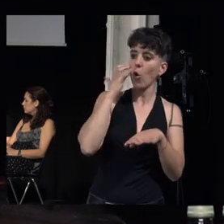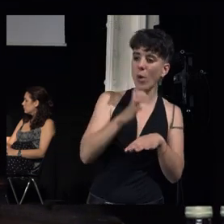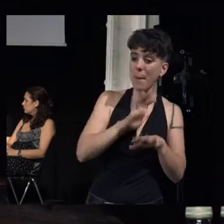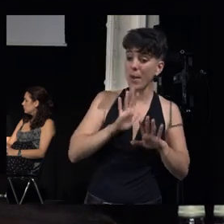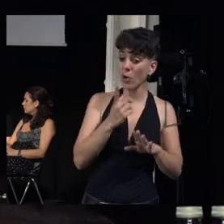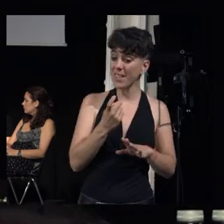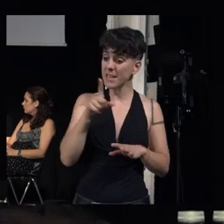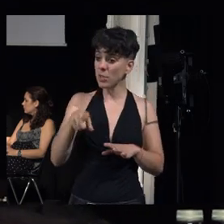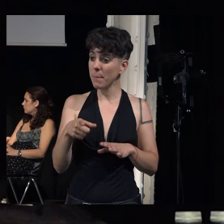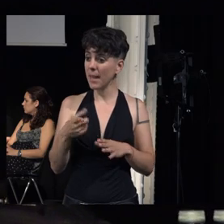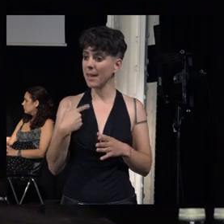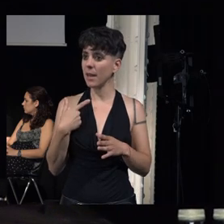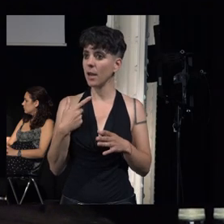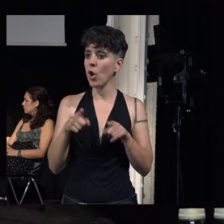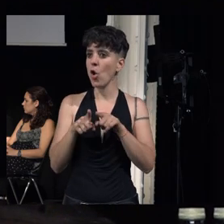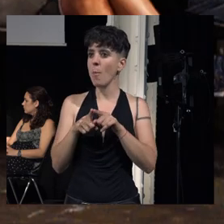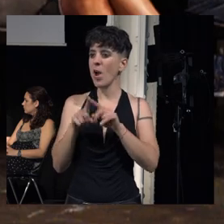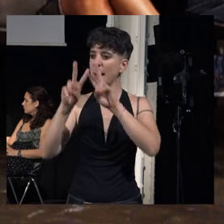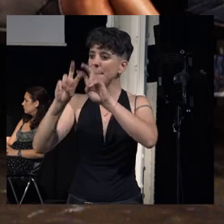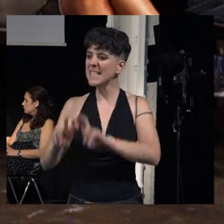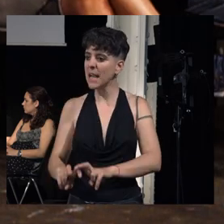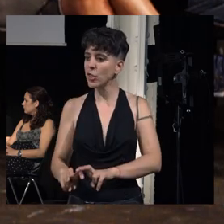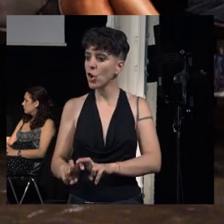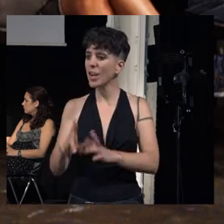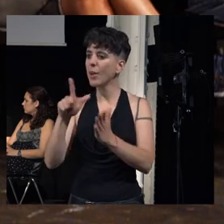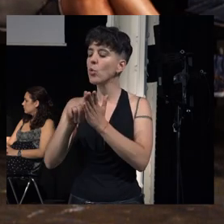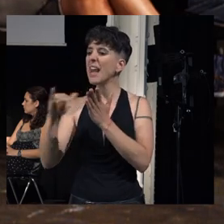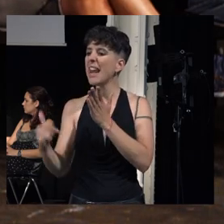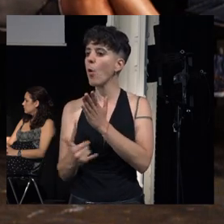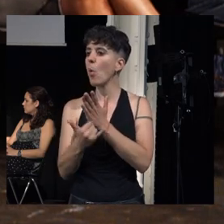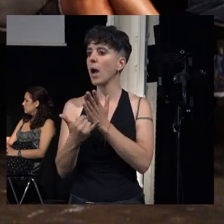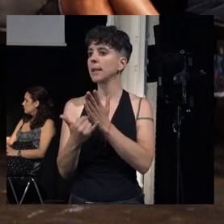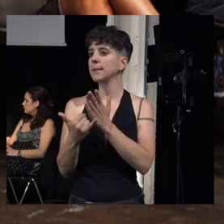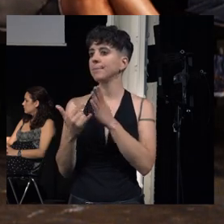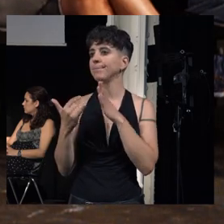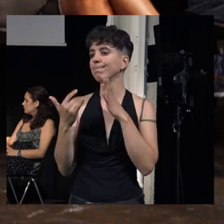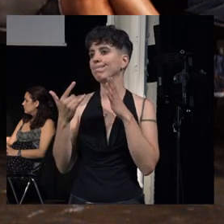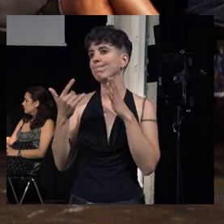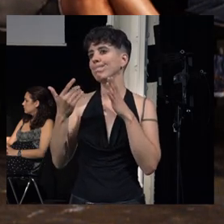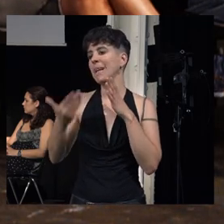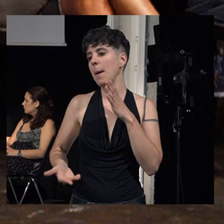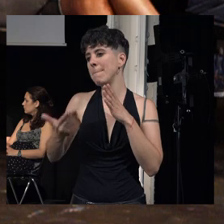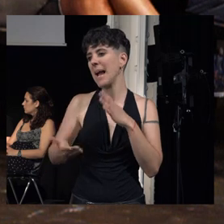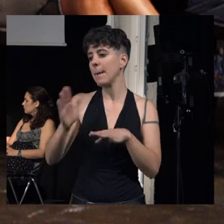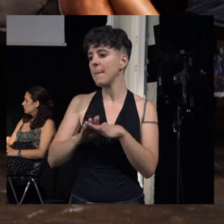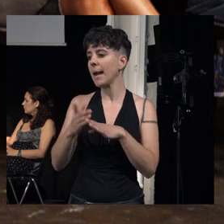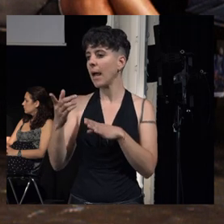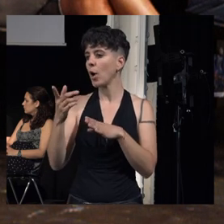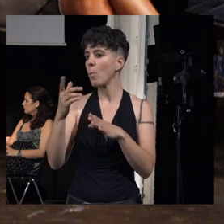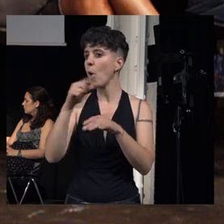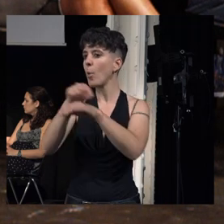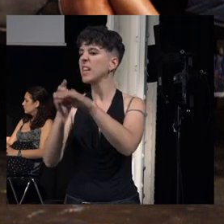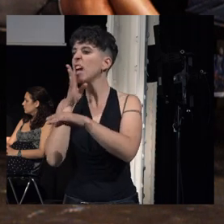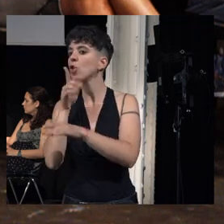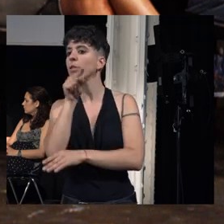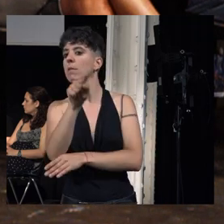necesitábamos también poder articular la investigación en un lenguaje que sirviera para señalar dónde tienen que ir las